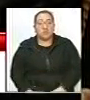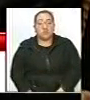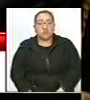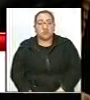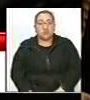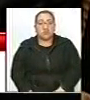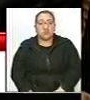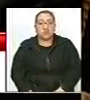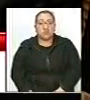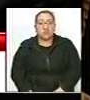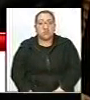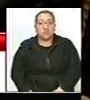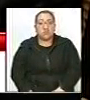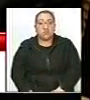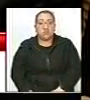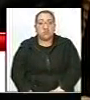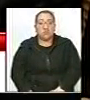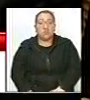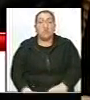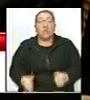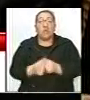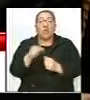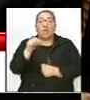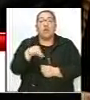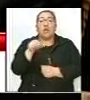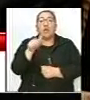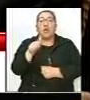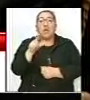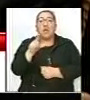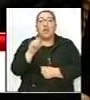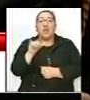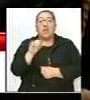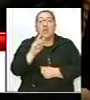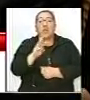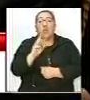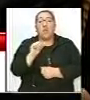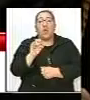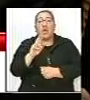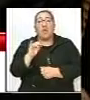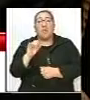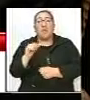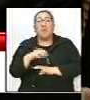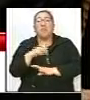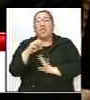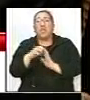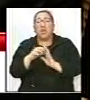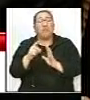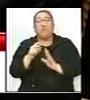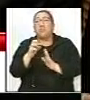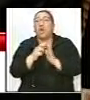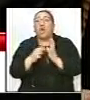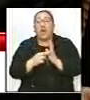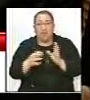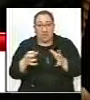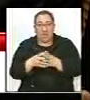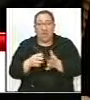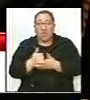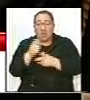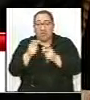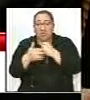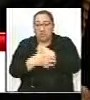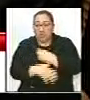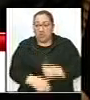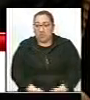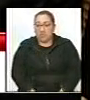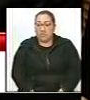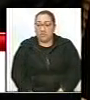este Calihuarma, ¿no? ¿Qué están coordinando ustedes? Por ejemplo, ahora el Calihuarma va a ir hasta a los